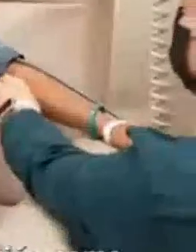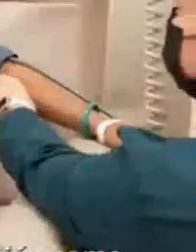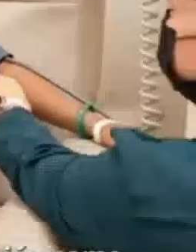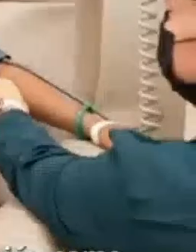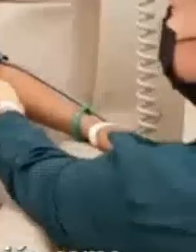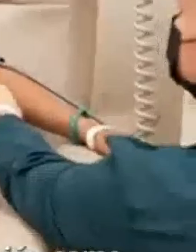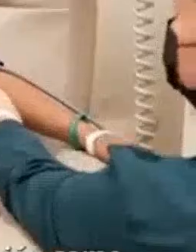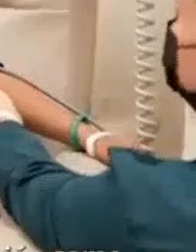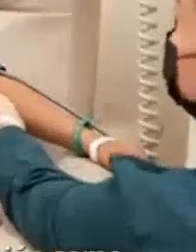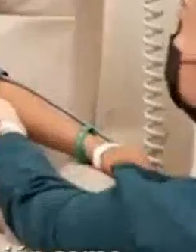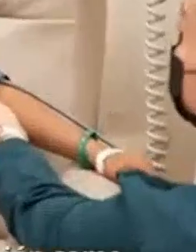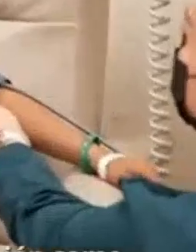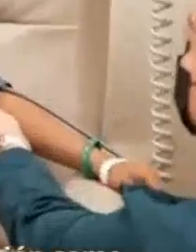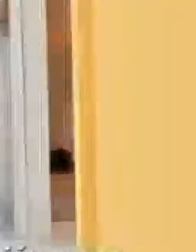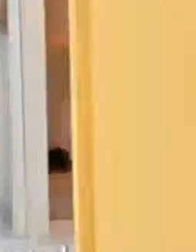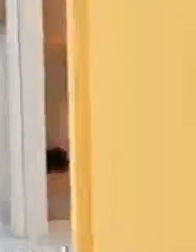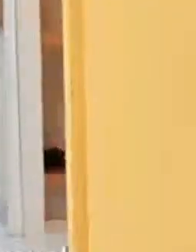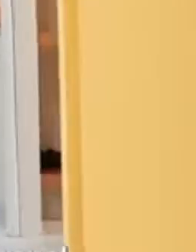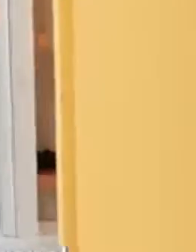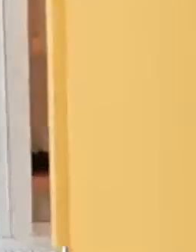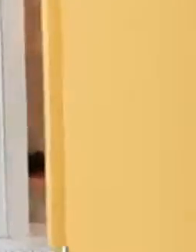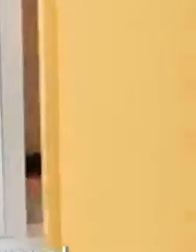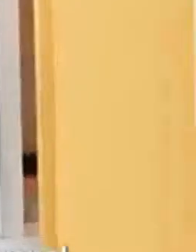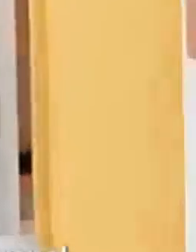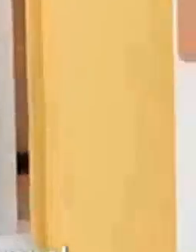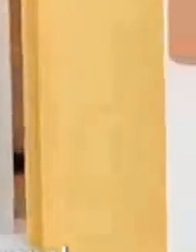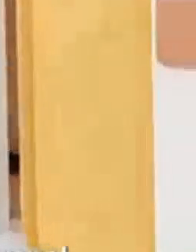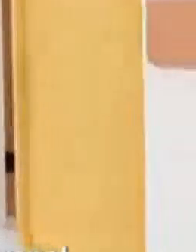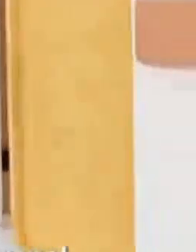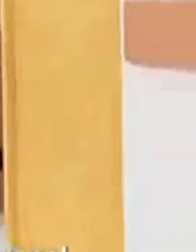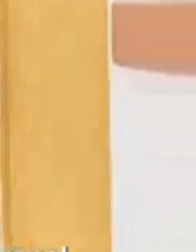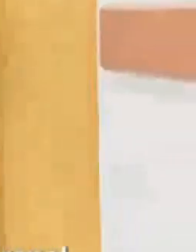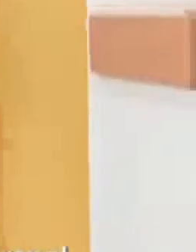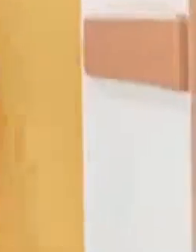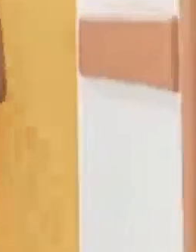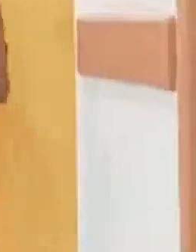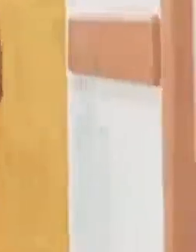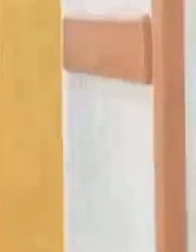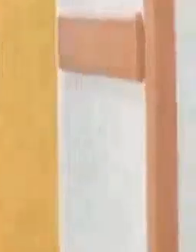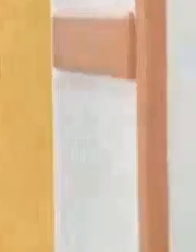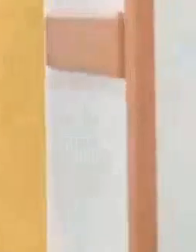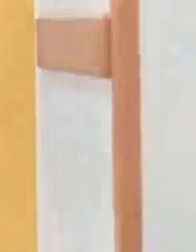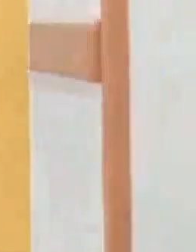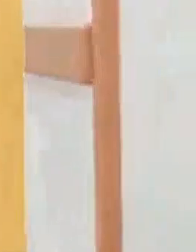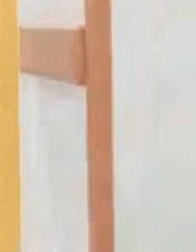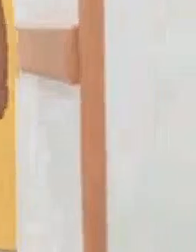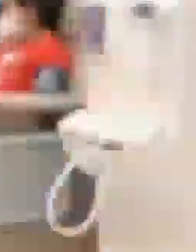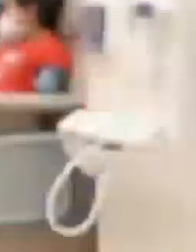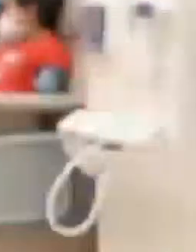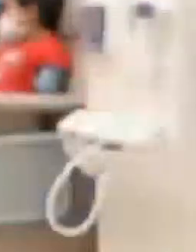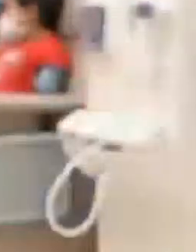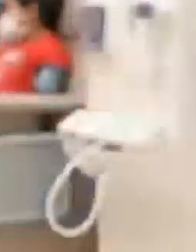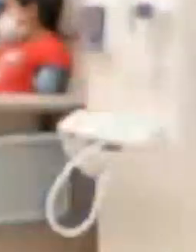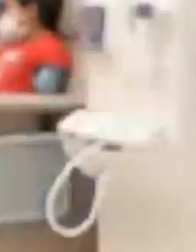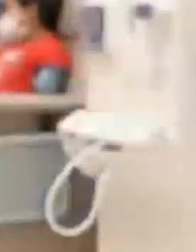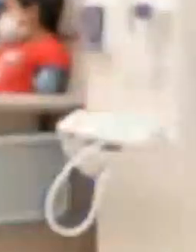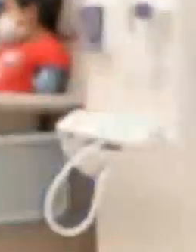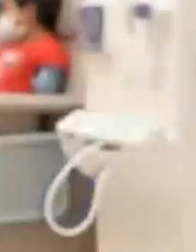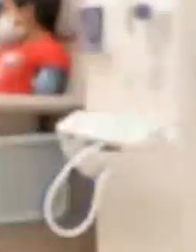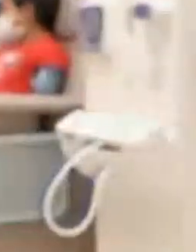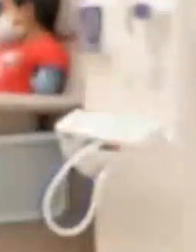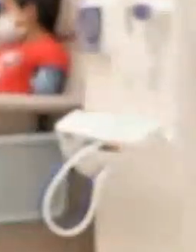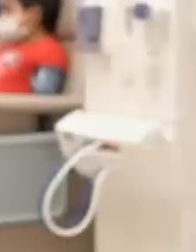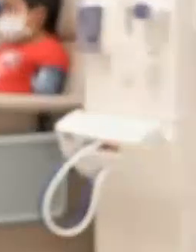que actualmente se mantiene en operación como parte del programa de terapia de reemplazo renal. De repente se me enfermó y ya pues yo me lo